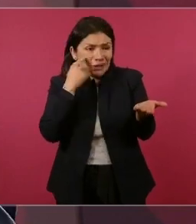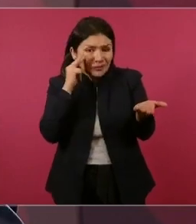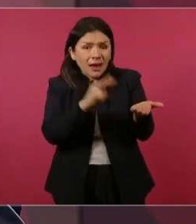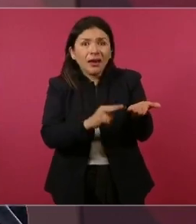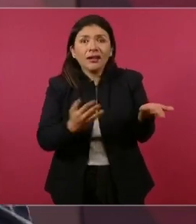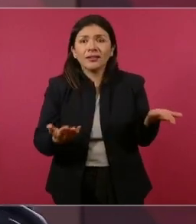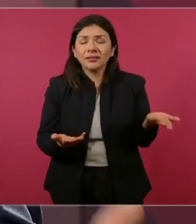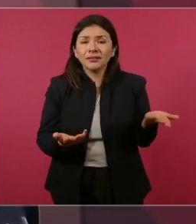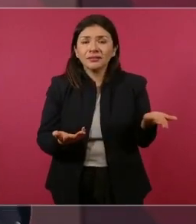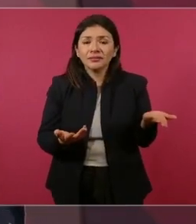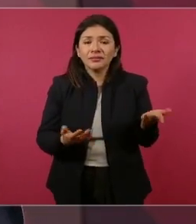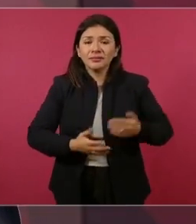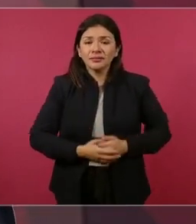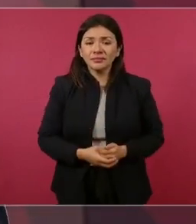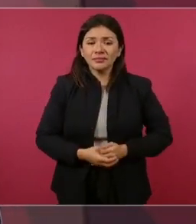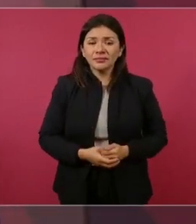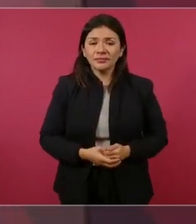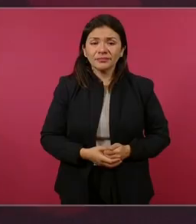Es muy